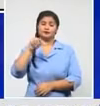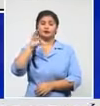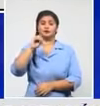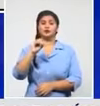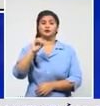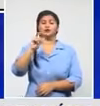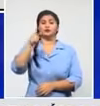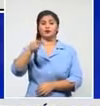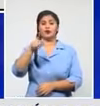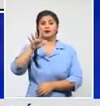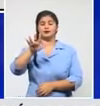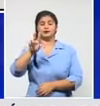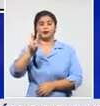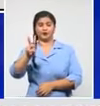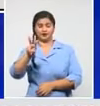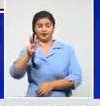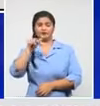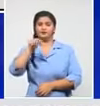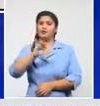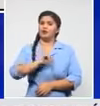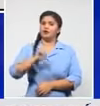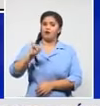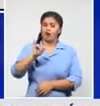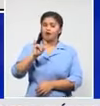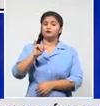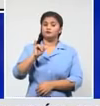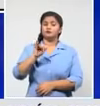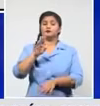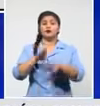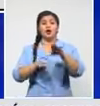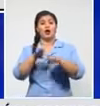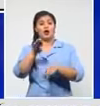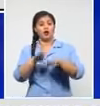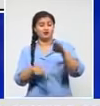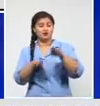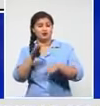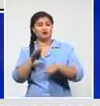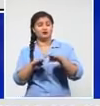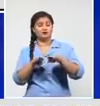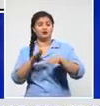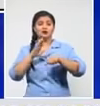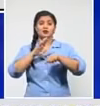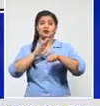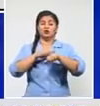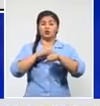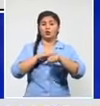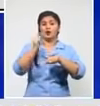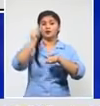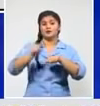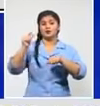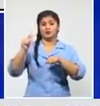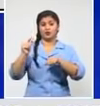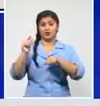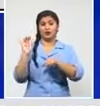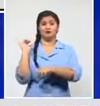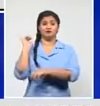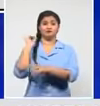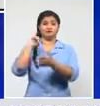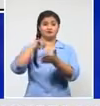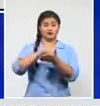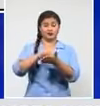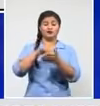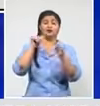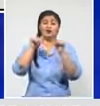0,52, también en algunas ocasiones como consecuencia de viajeros. Villa Clara